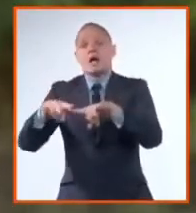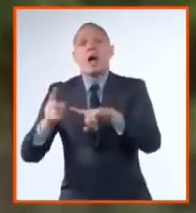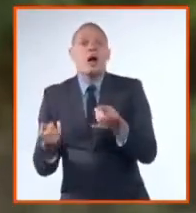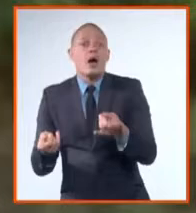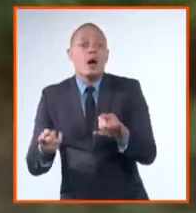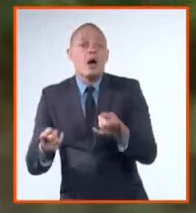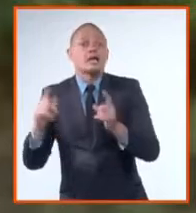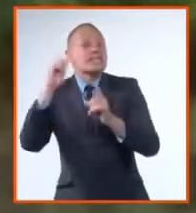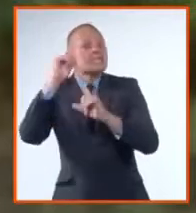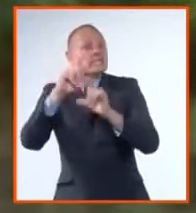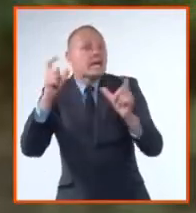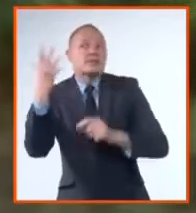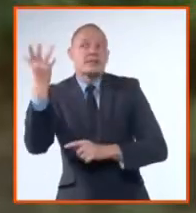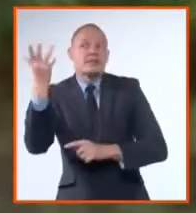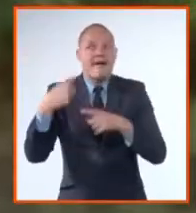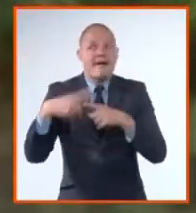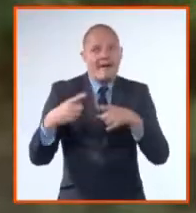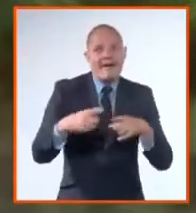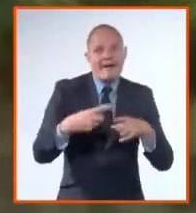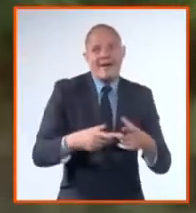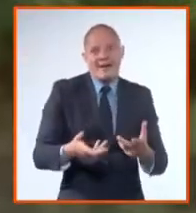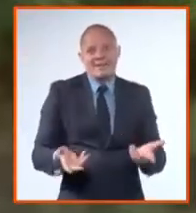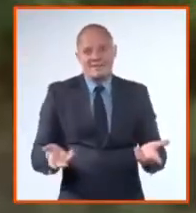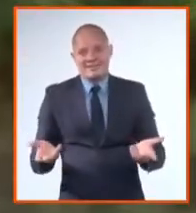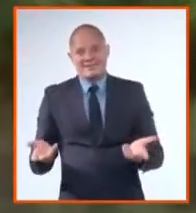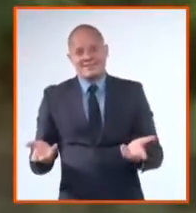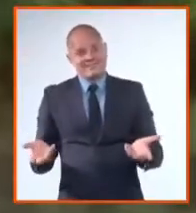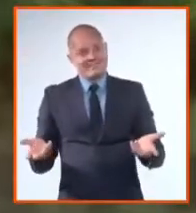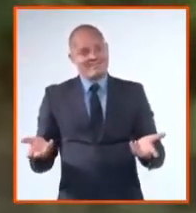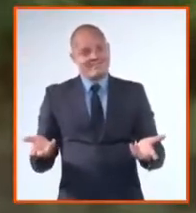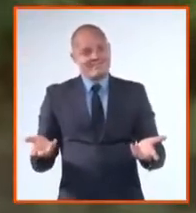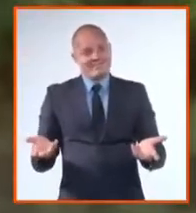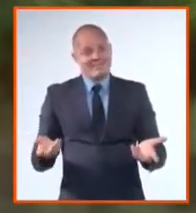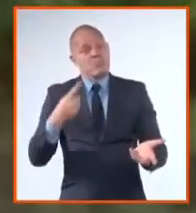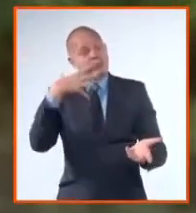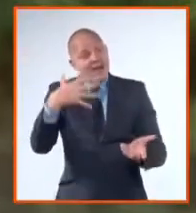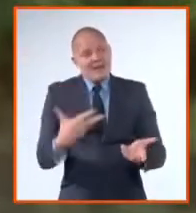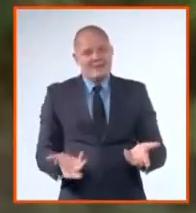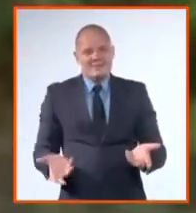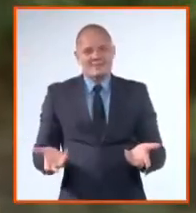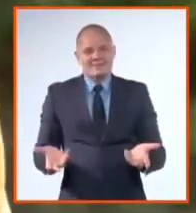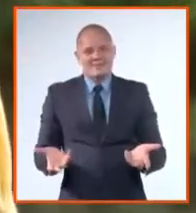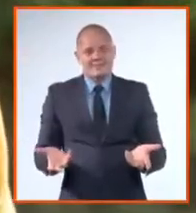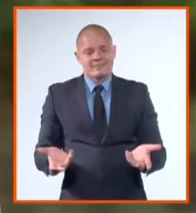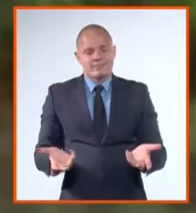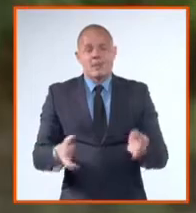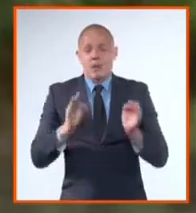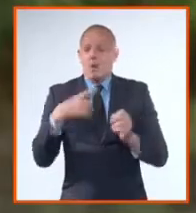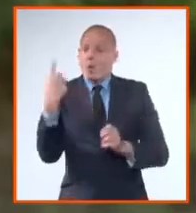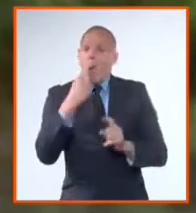con lograr que la gente se haga doctor joven y que se haga sostenible.